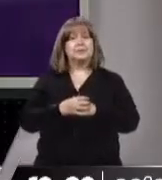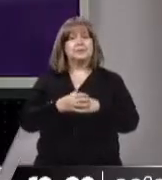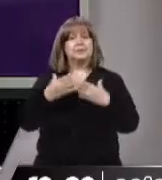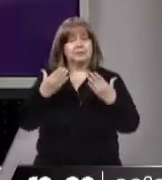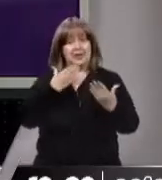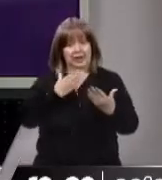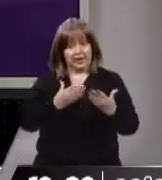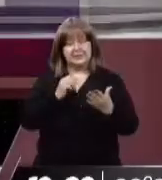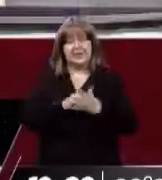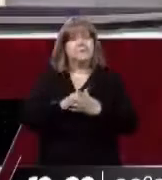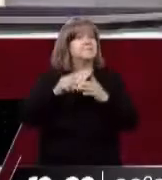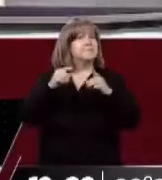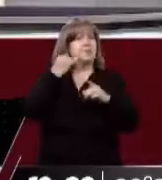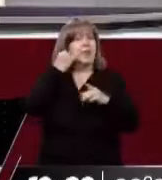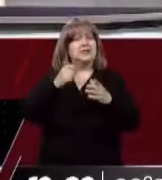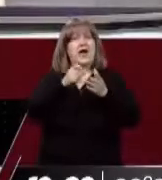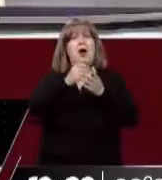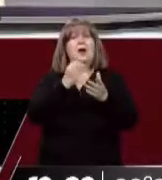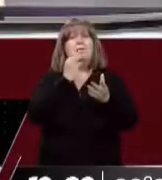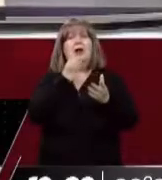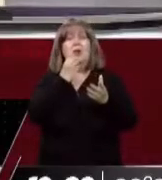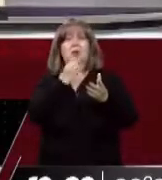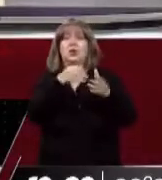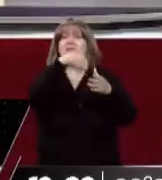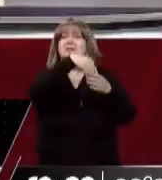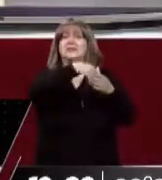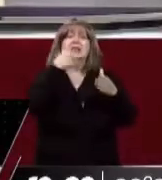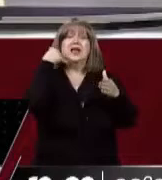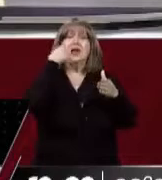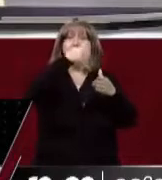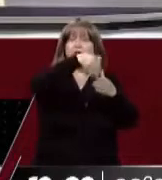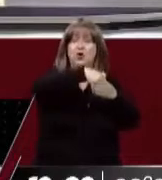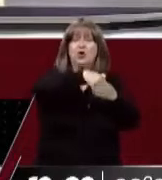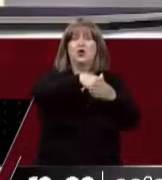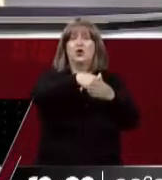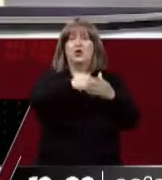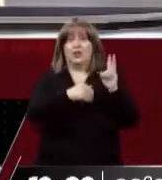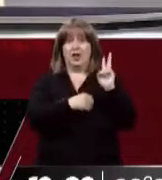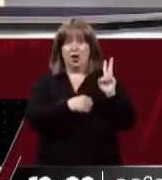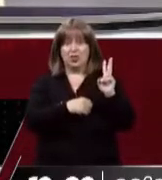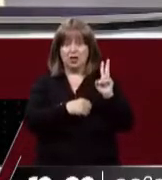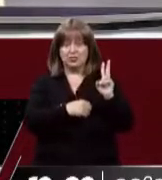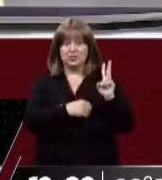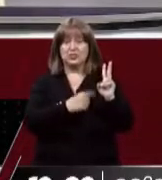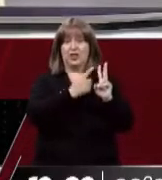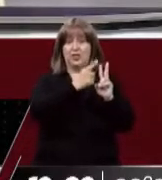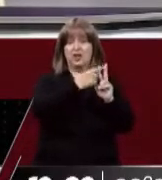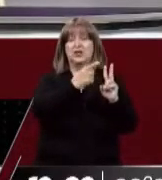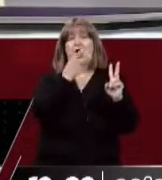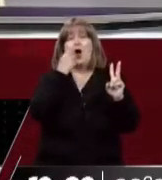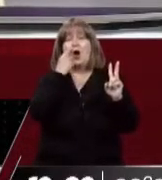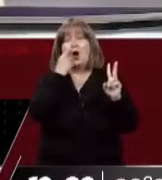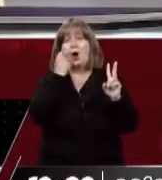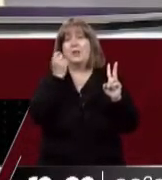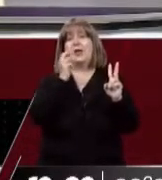se conoció el contenido de los celulares tanto de sabac montiel como de uliarte y según el presidente alberto fernández lo dijo hace